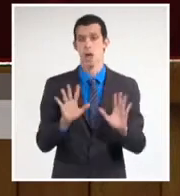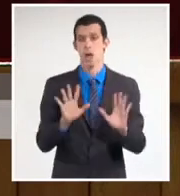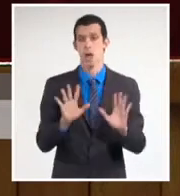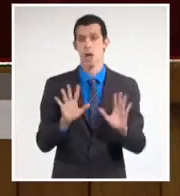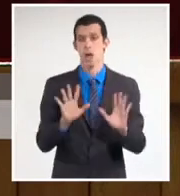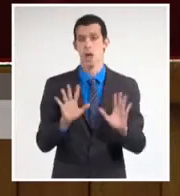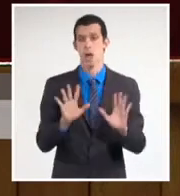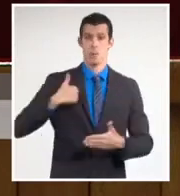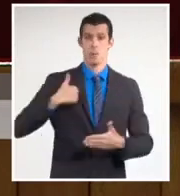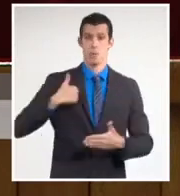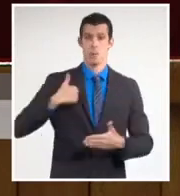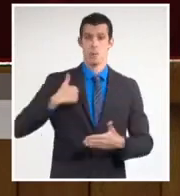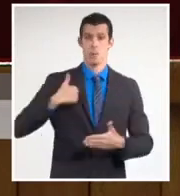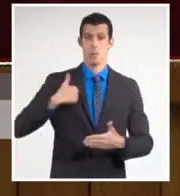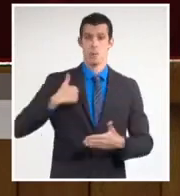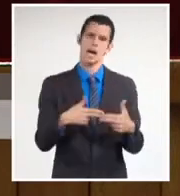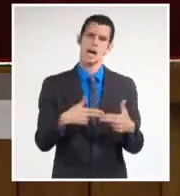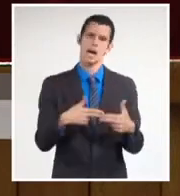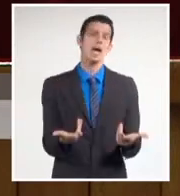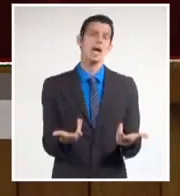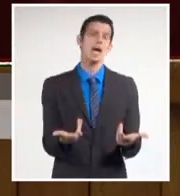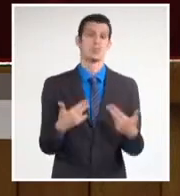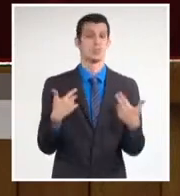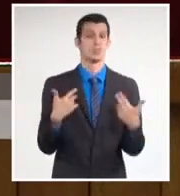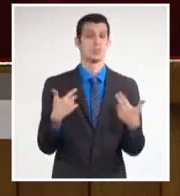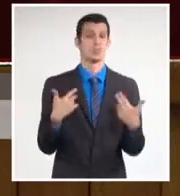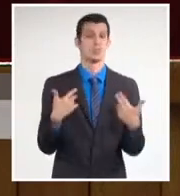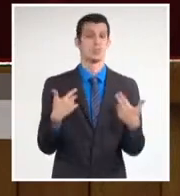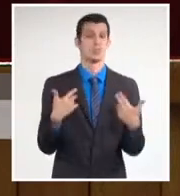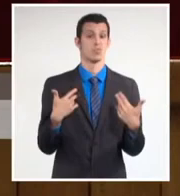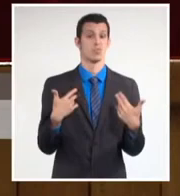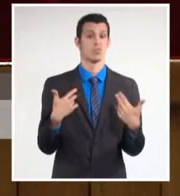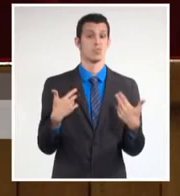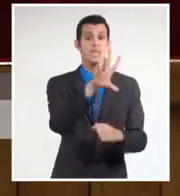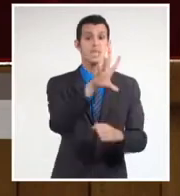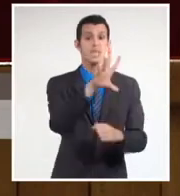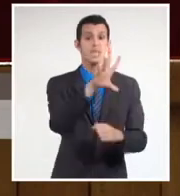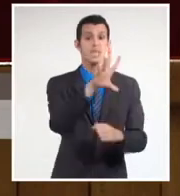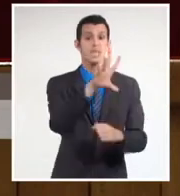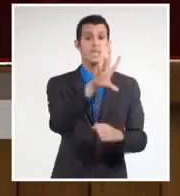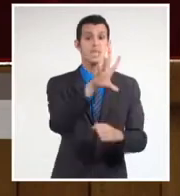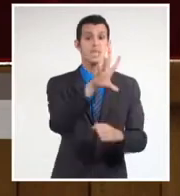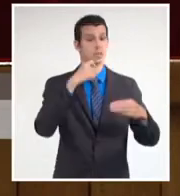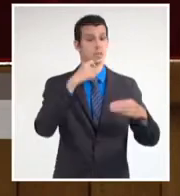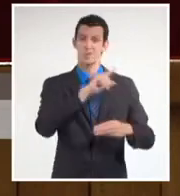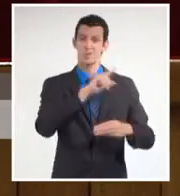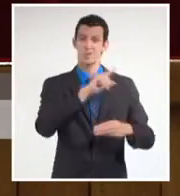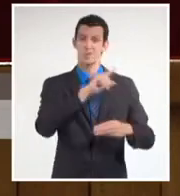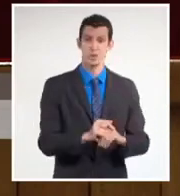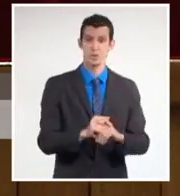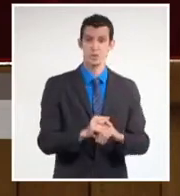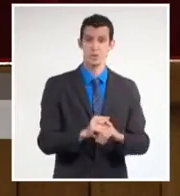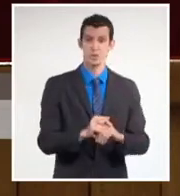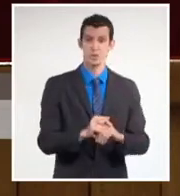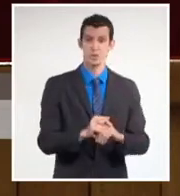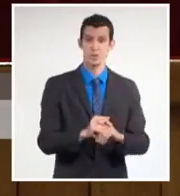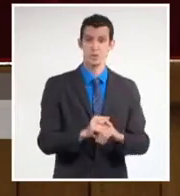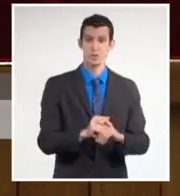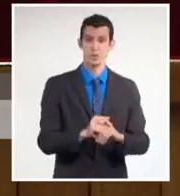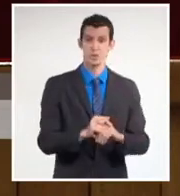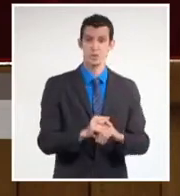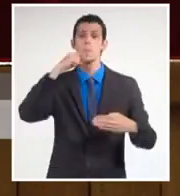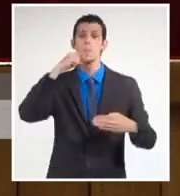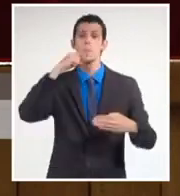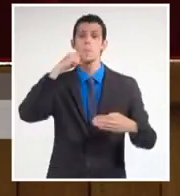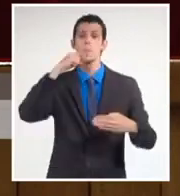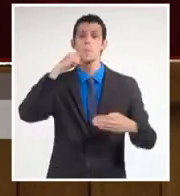ilegal a un tipo de cambio superior a 70 pesos, está pagando después en divisa insumos que nosotros le vendemos por las entidades estatales, pero está